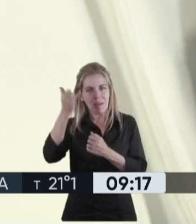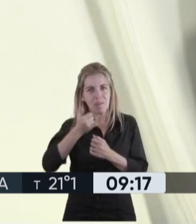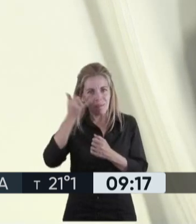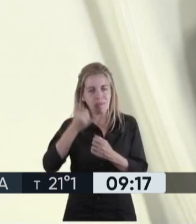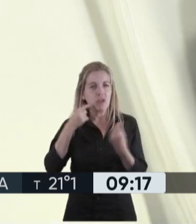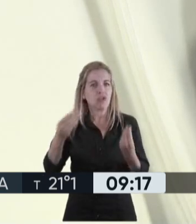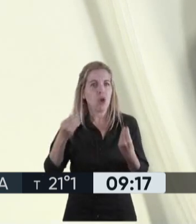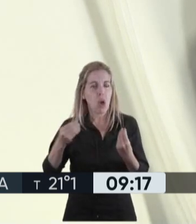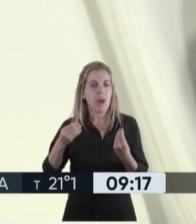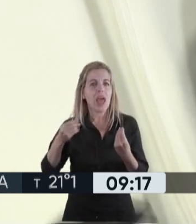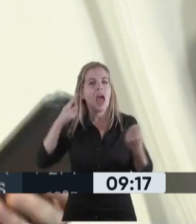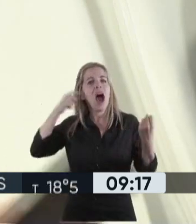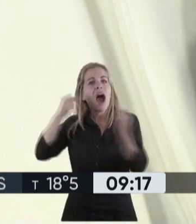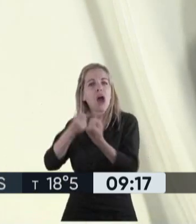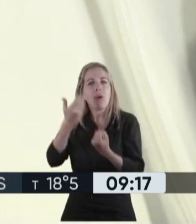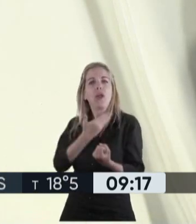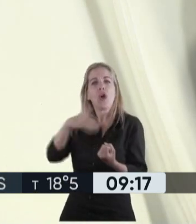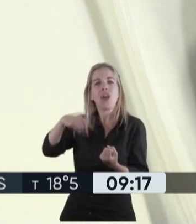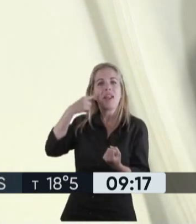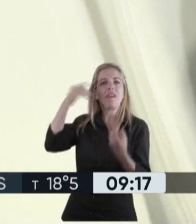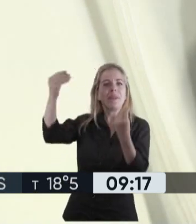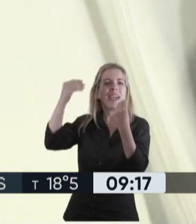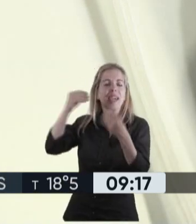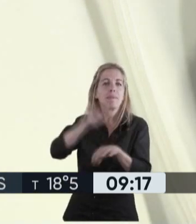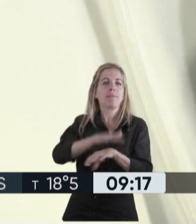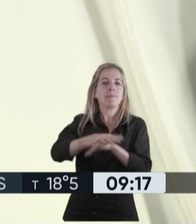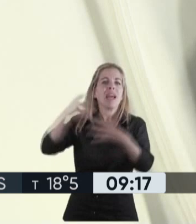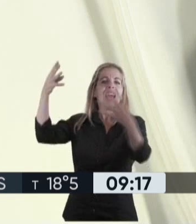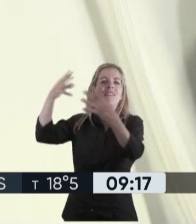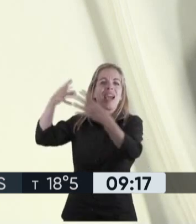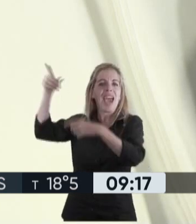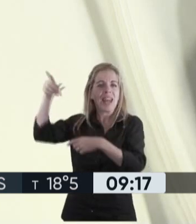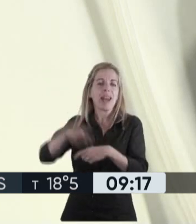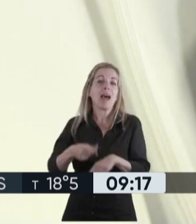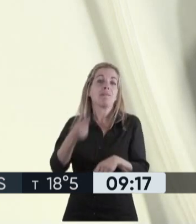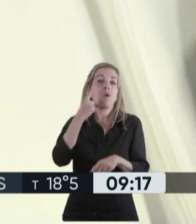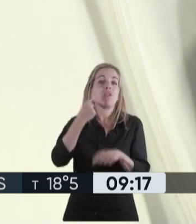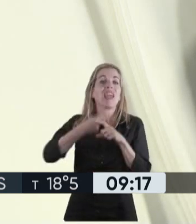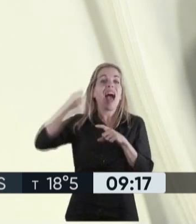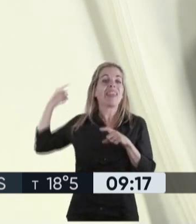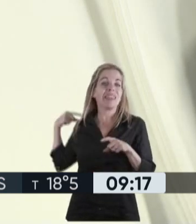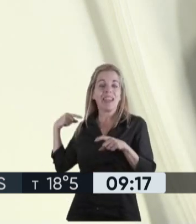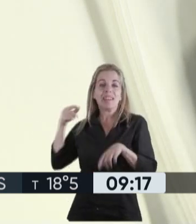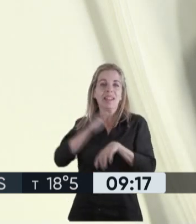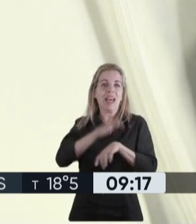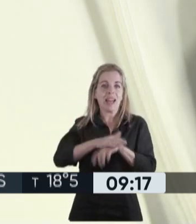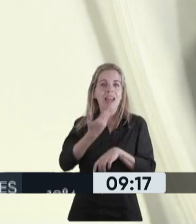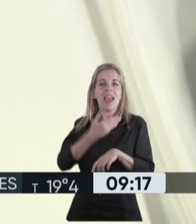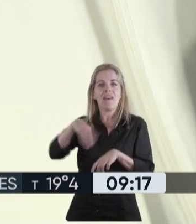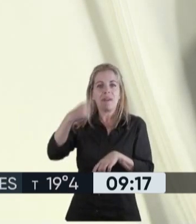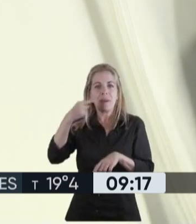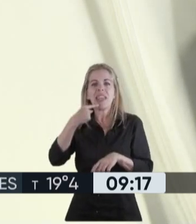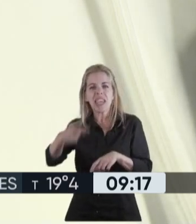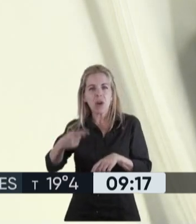el programa con el FMI por el shock global que va a haber por la guerra. 24 horas antes también la titular del FMI, Cristalina Georgieva, habló de recálculo,